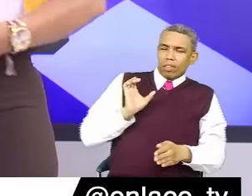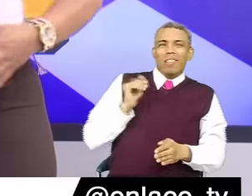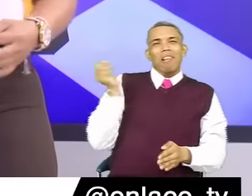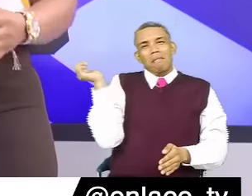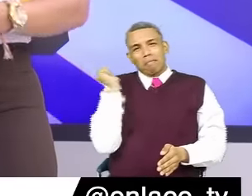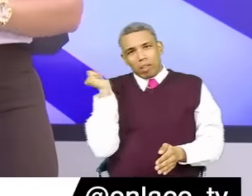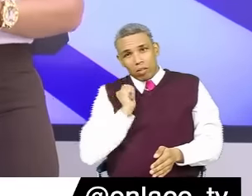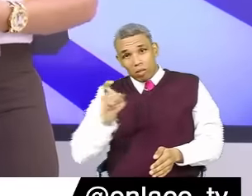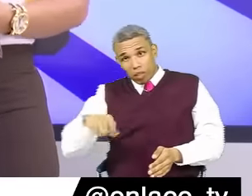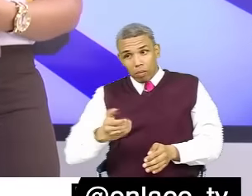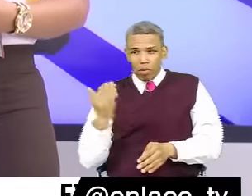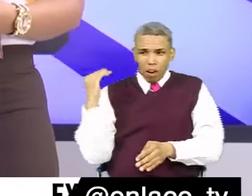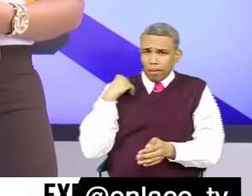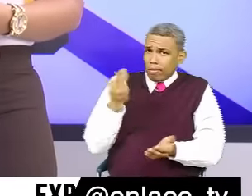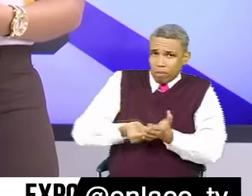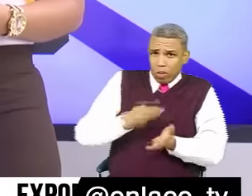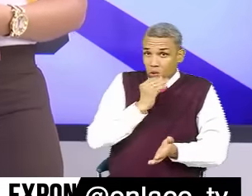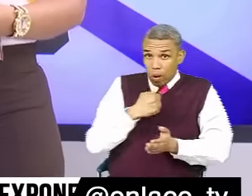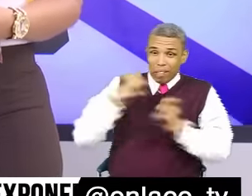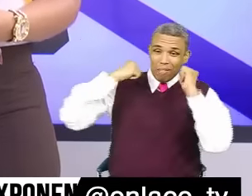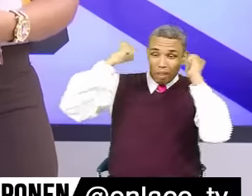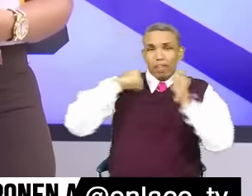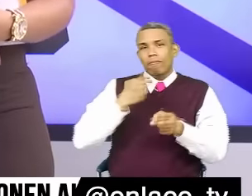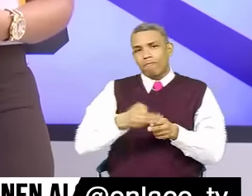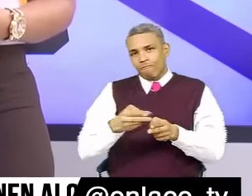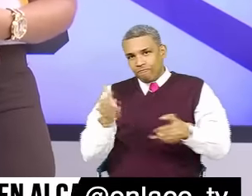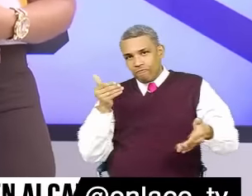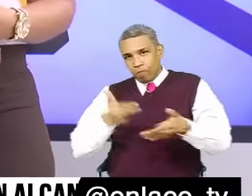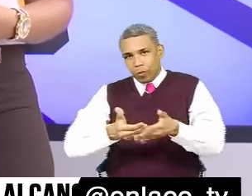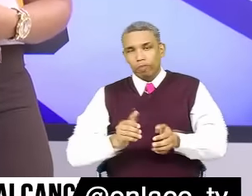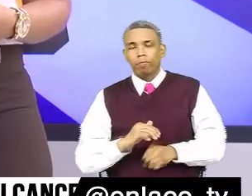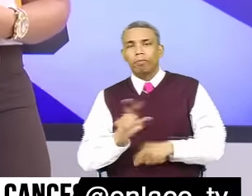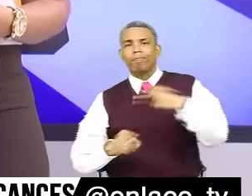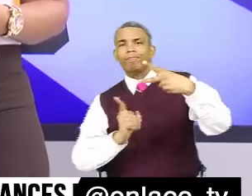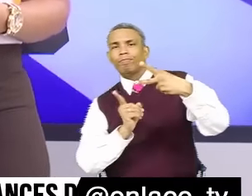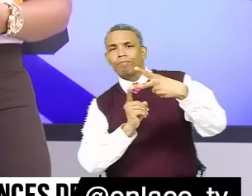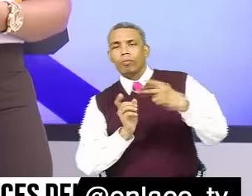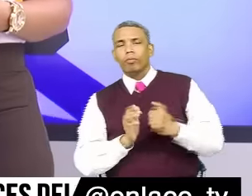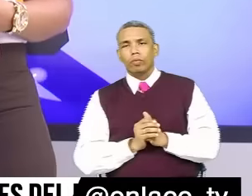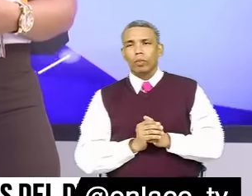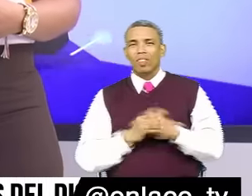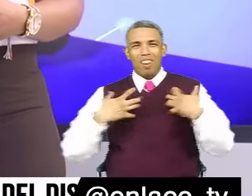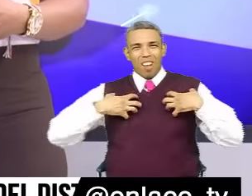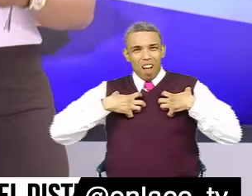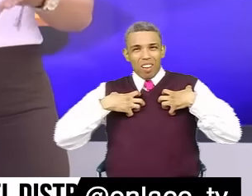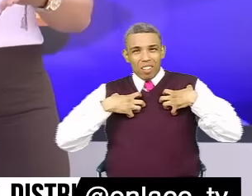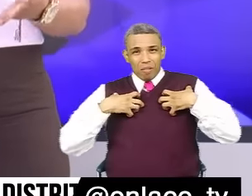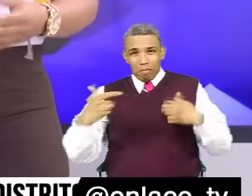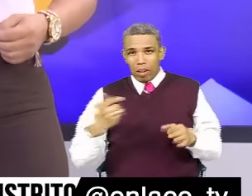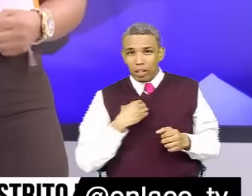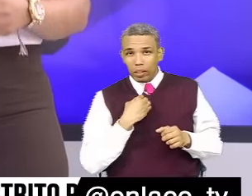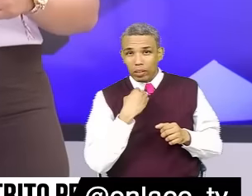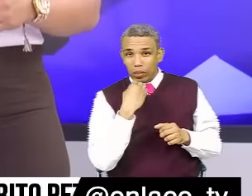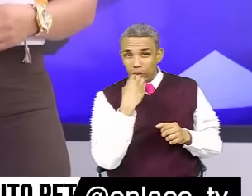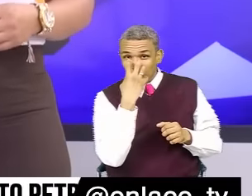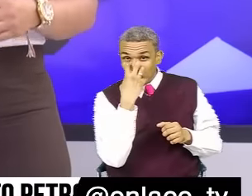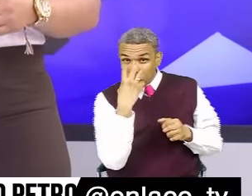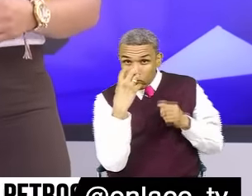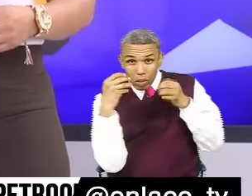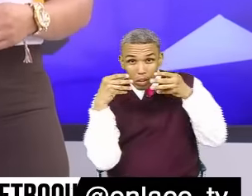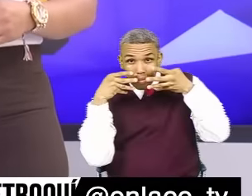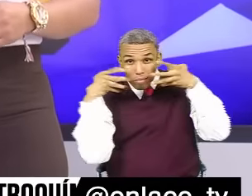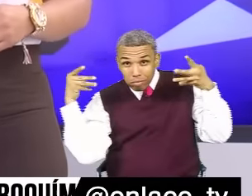algunos retroactivos. En otras informaciones, de nuevo sorprende la muerte de un manatí en esta región del país. El hecho fue denunciado por